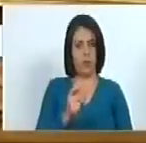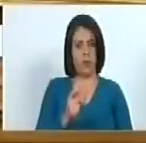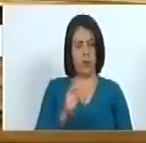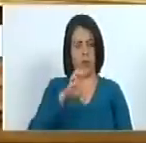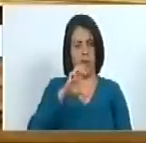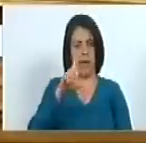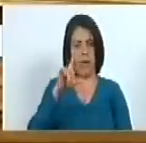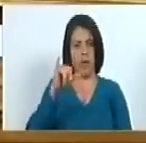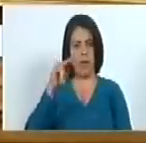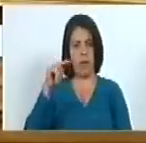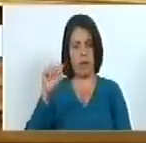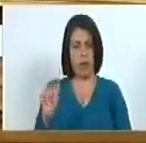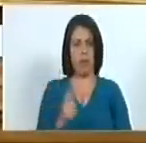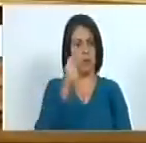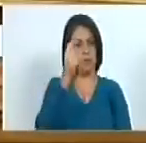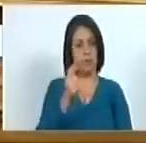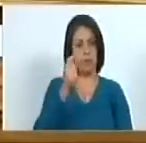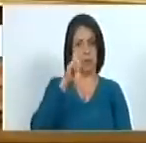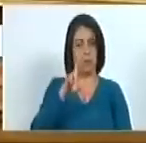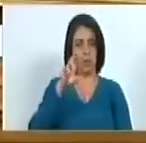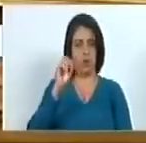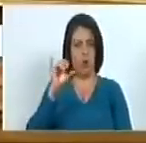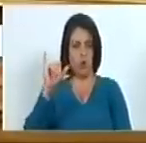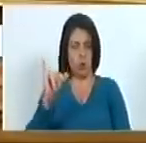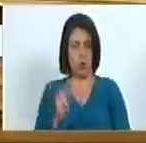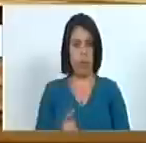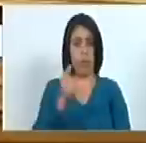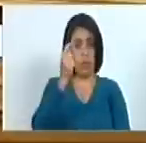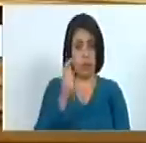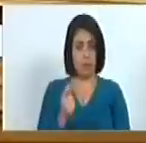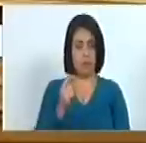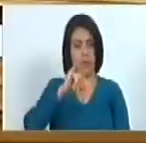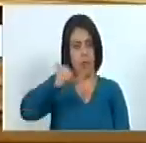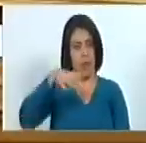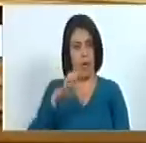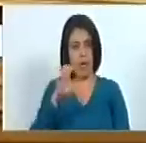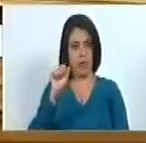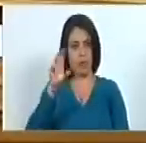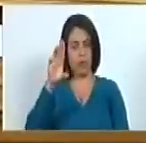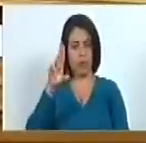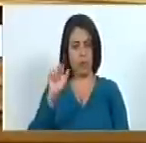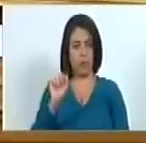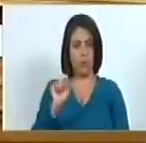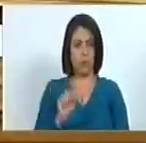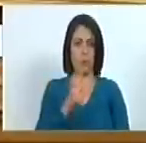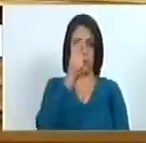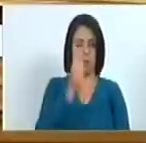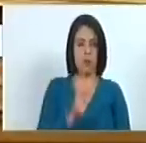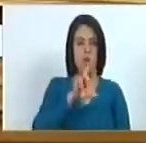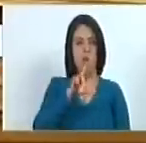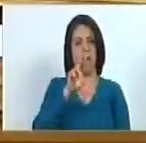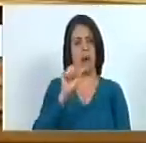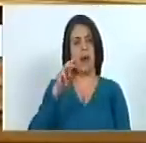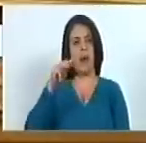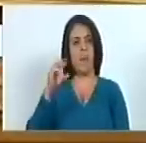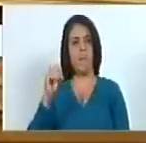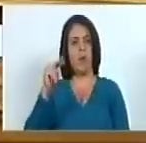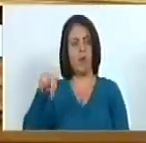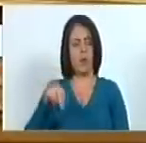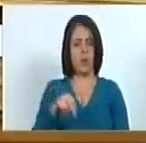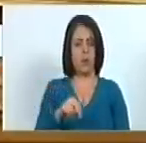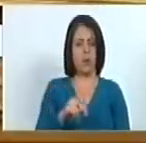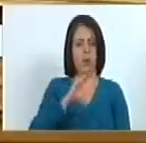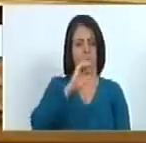diputada Ilenia Medina; diputado Roy Daza; diputado Jesús Faría; diputado Ramón Lobo y